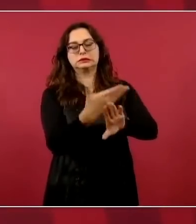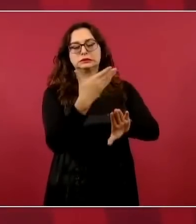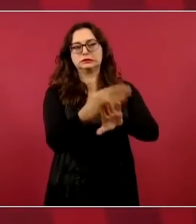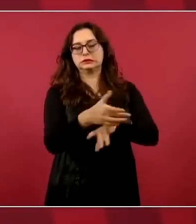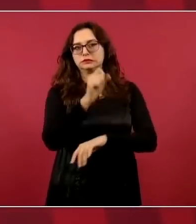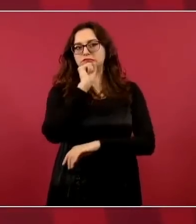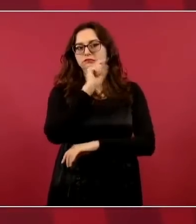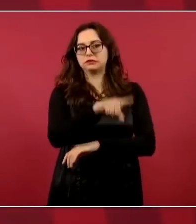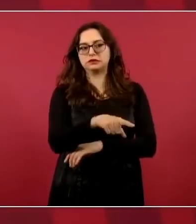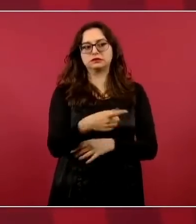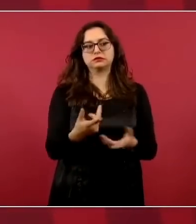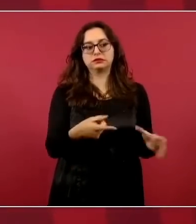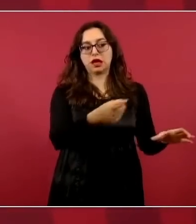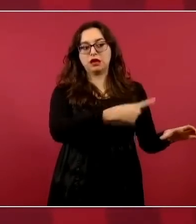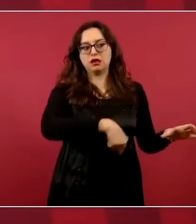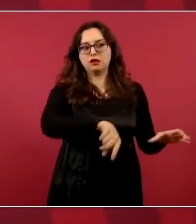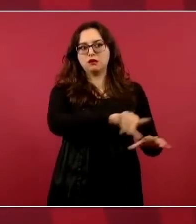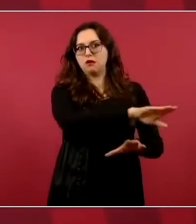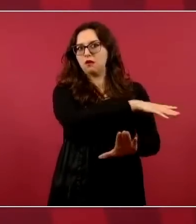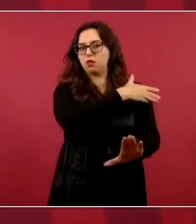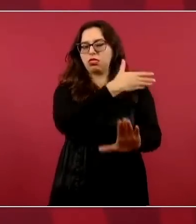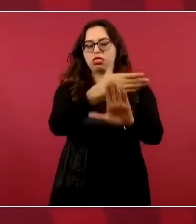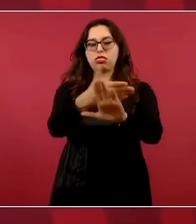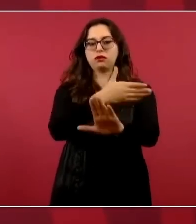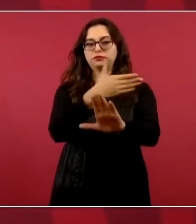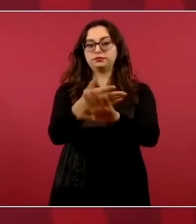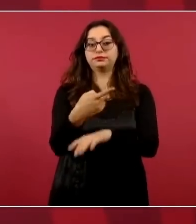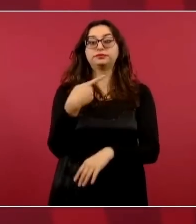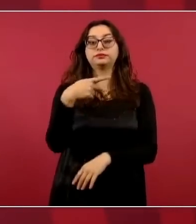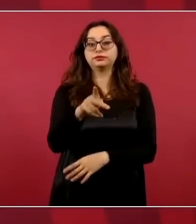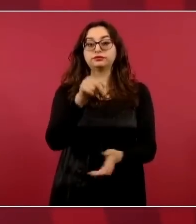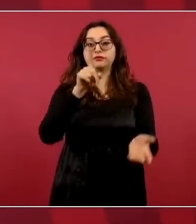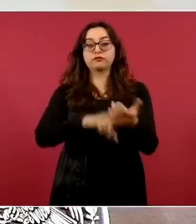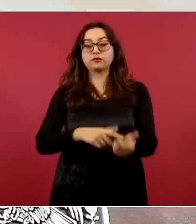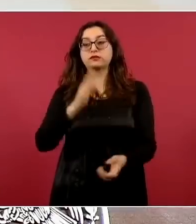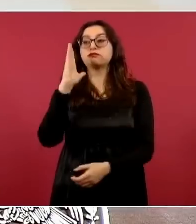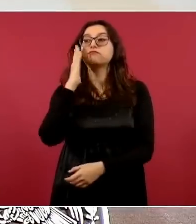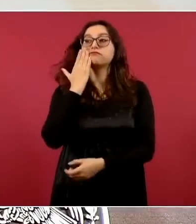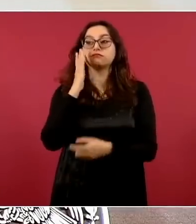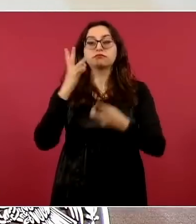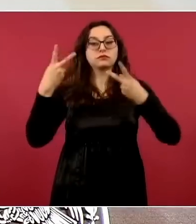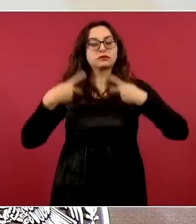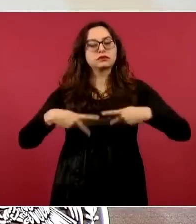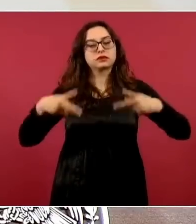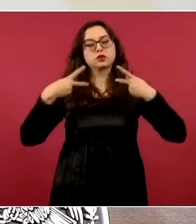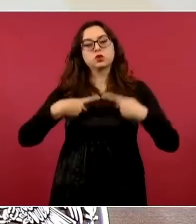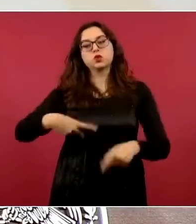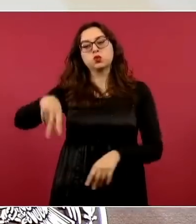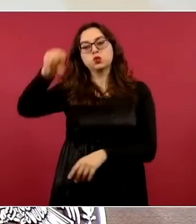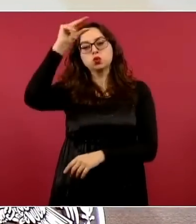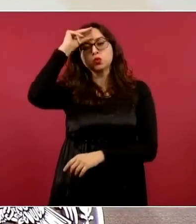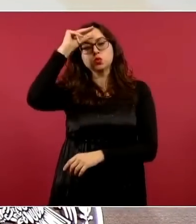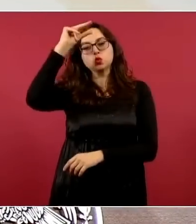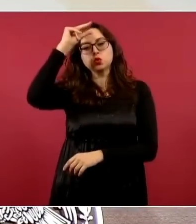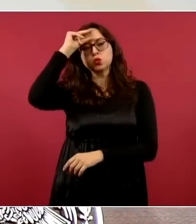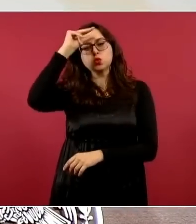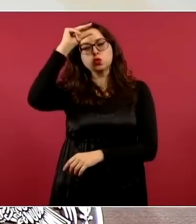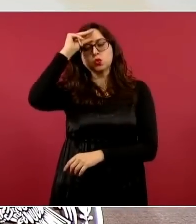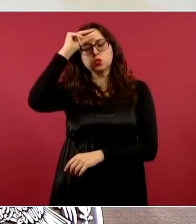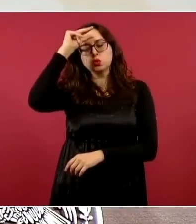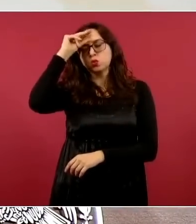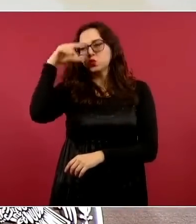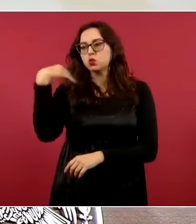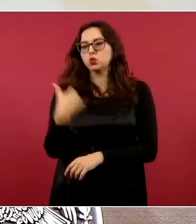los maltratan, pero hay gente muy inteligente Hay una persona que